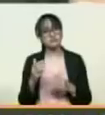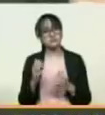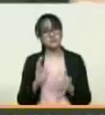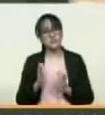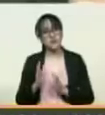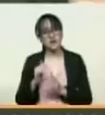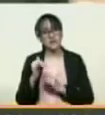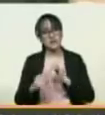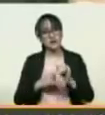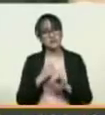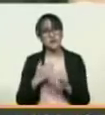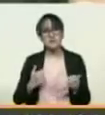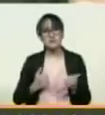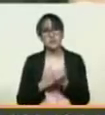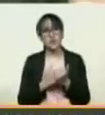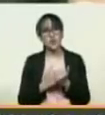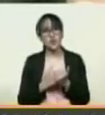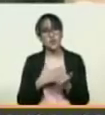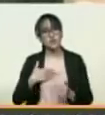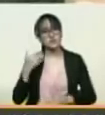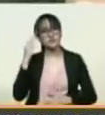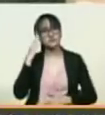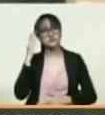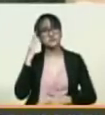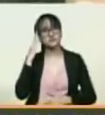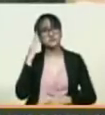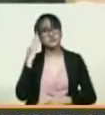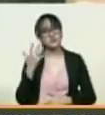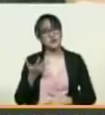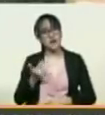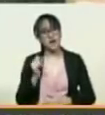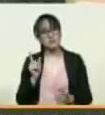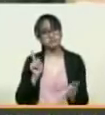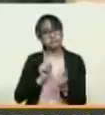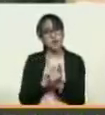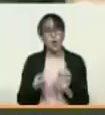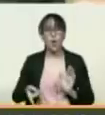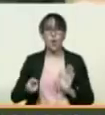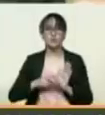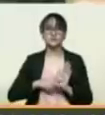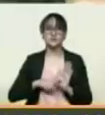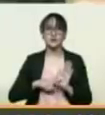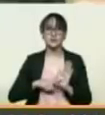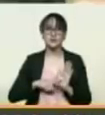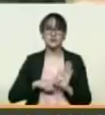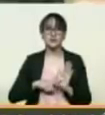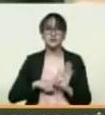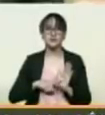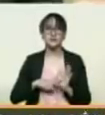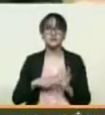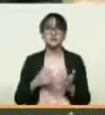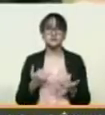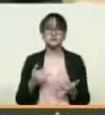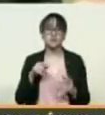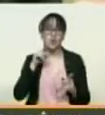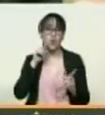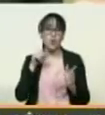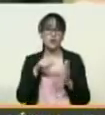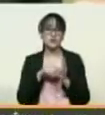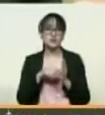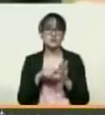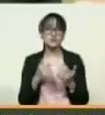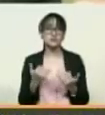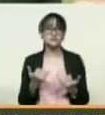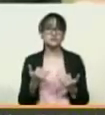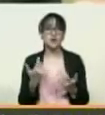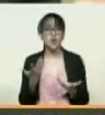se ha pronunciado a favor. Quisiéramos saber si ha existido un nuevo acercamiento para este propósito, y si pudiera darnos una precisión también de